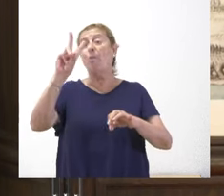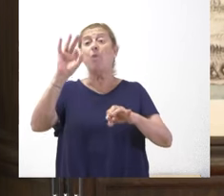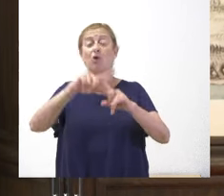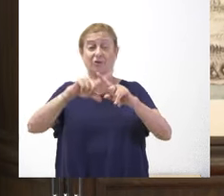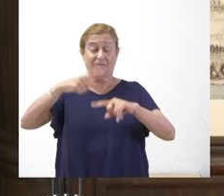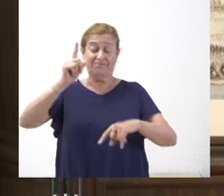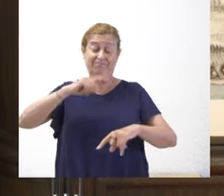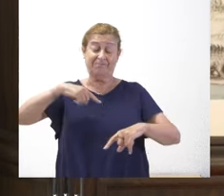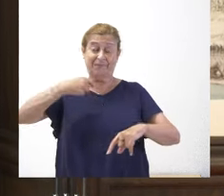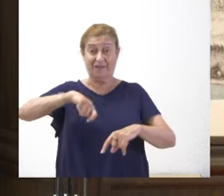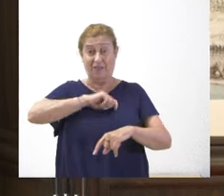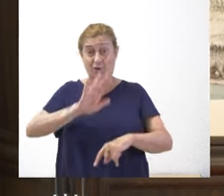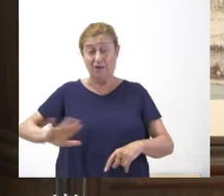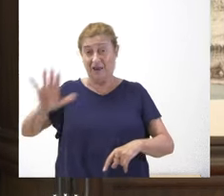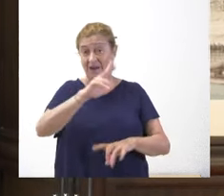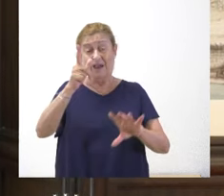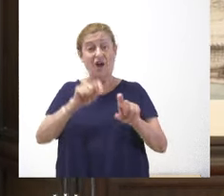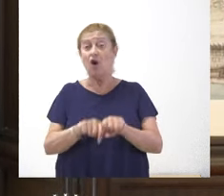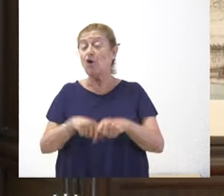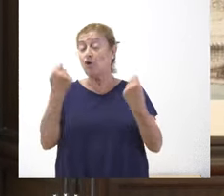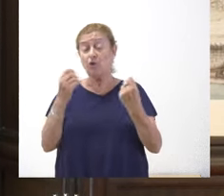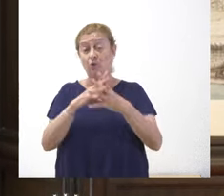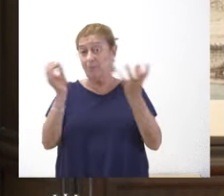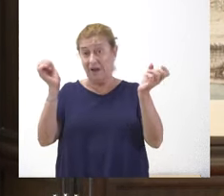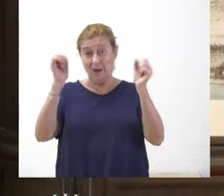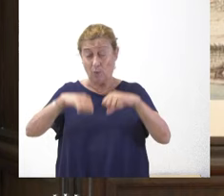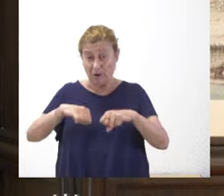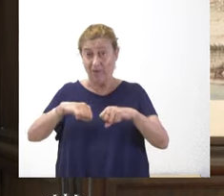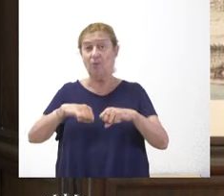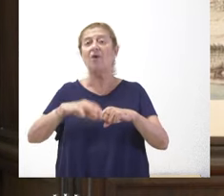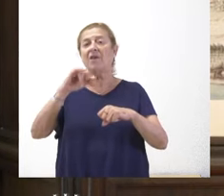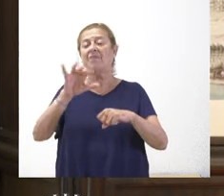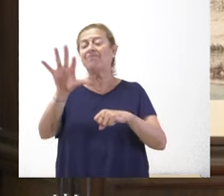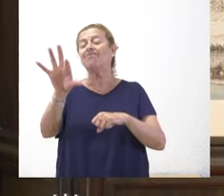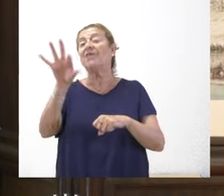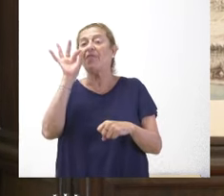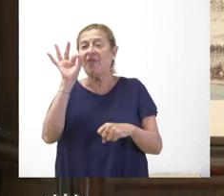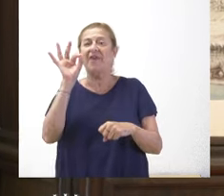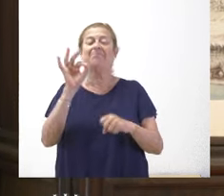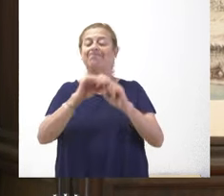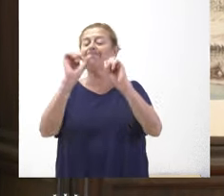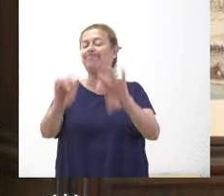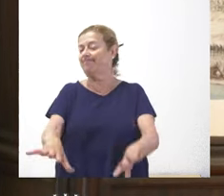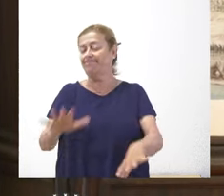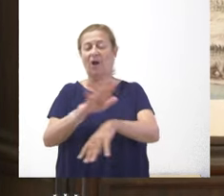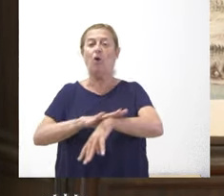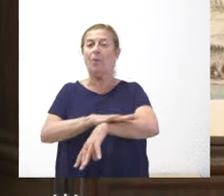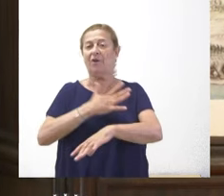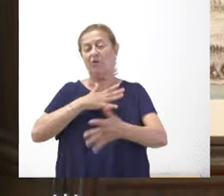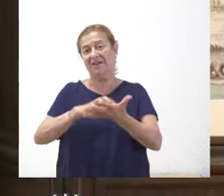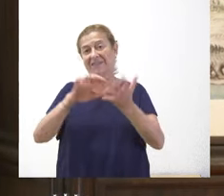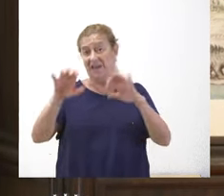vox ha roto el pacto y ha decidido abandonar el gobierno de Castilla y